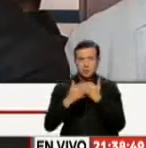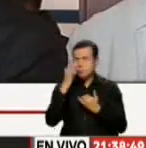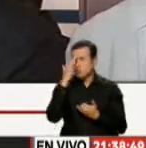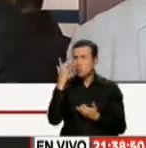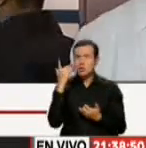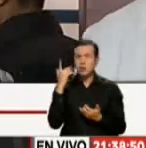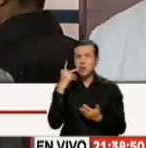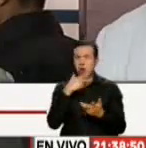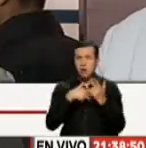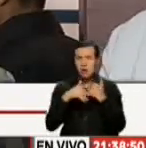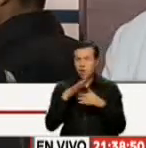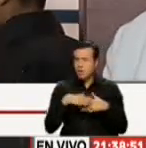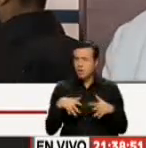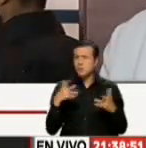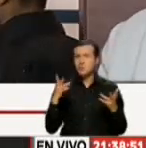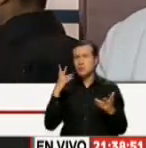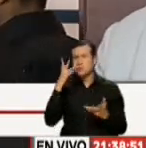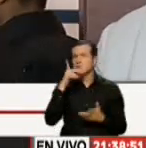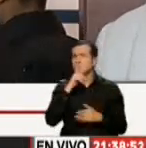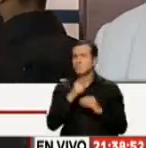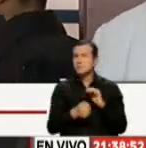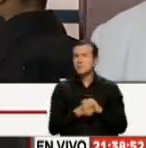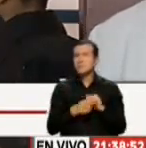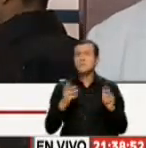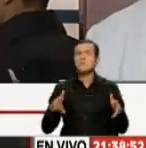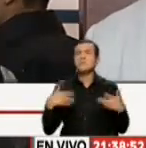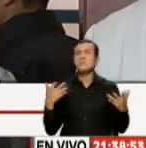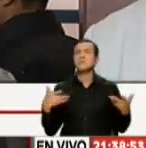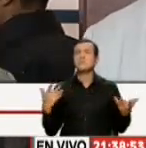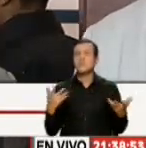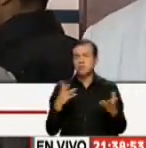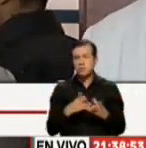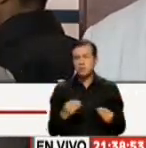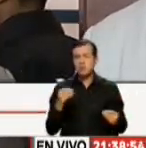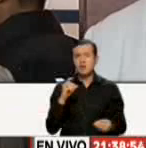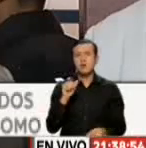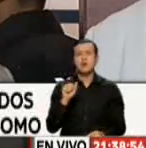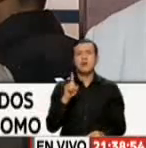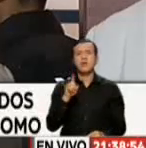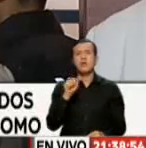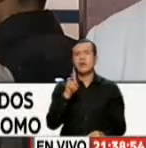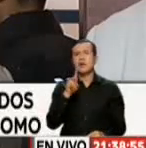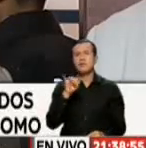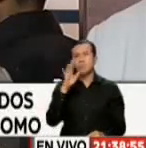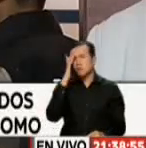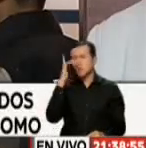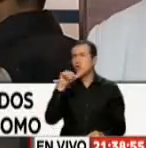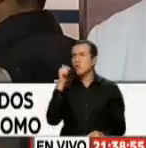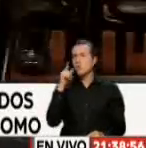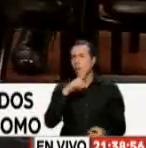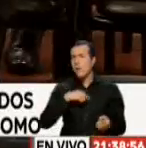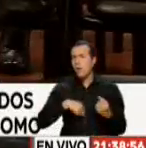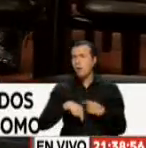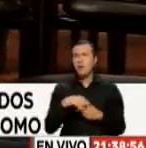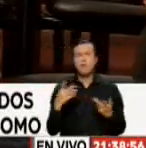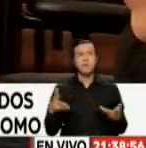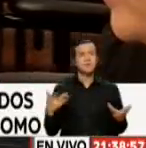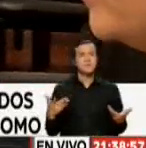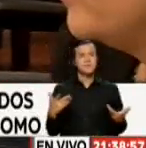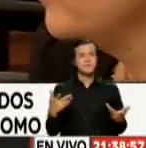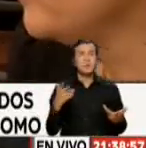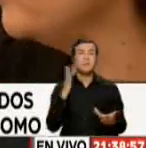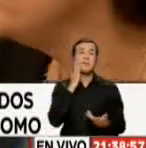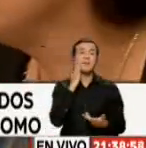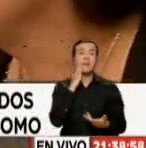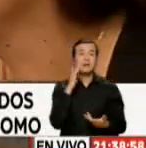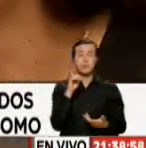trajeron perjurios acá, qué esconden. ¿Qué hay detrás de la desaparición de David y por qué se busca chivos expiatorios? Para la madre de David